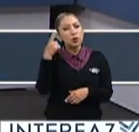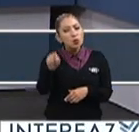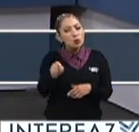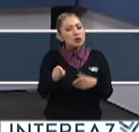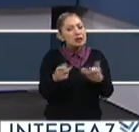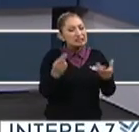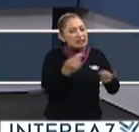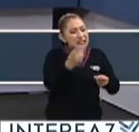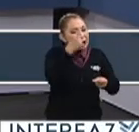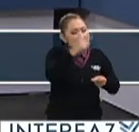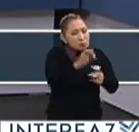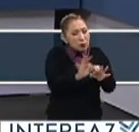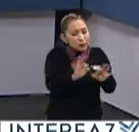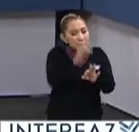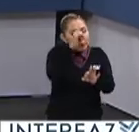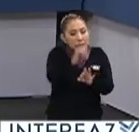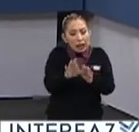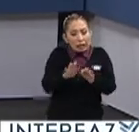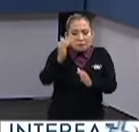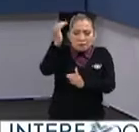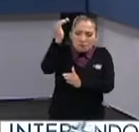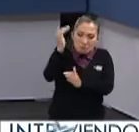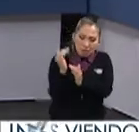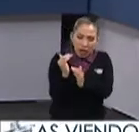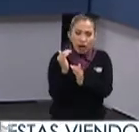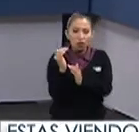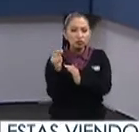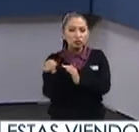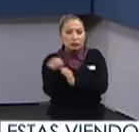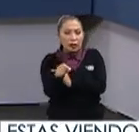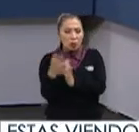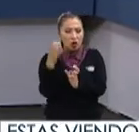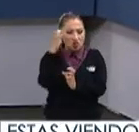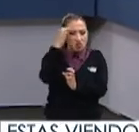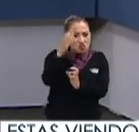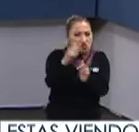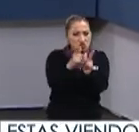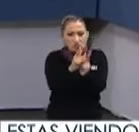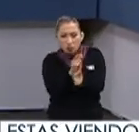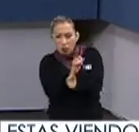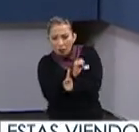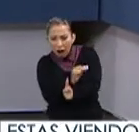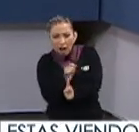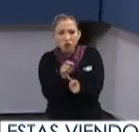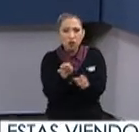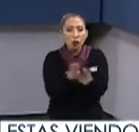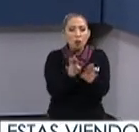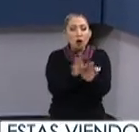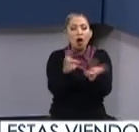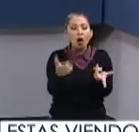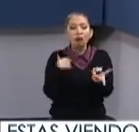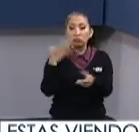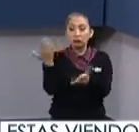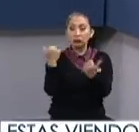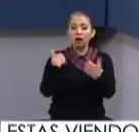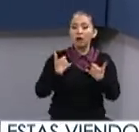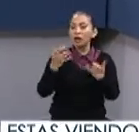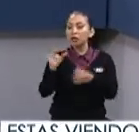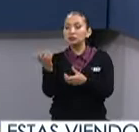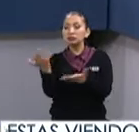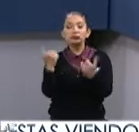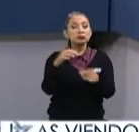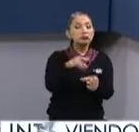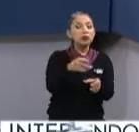contener y en un momento dado reducir las posibilidades del crimen organizado como una fórmula de reclutamiento de los